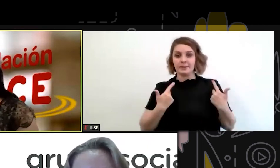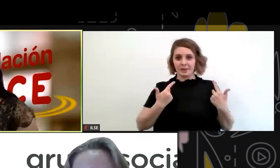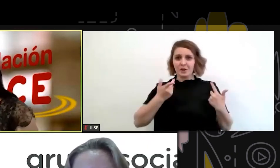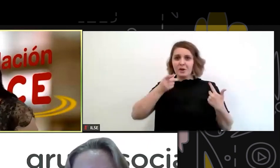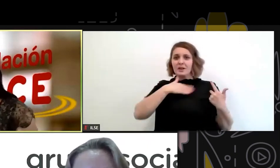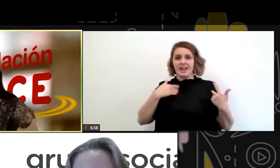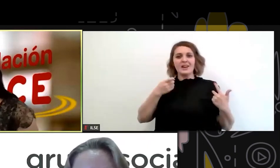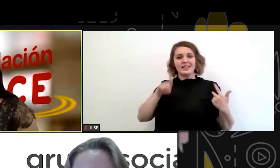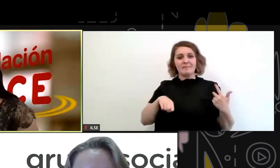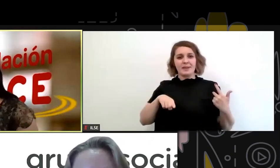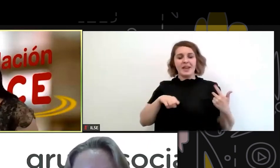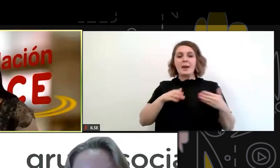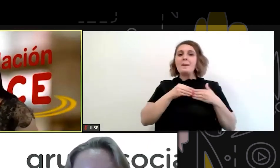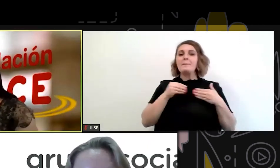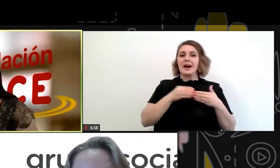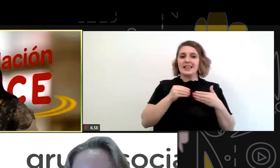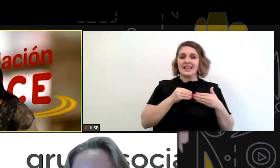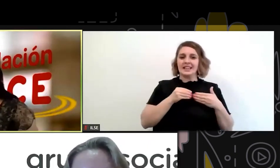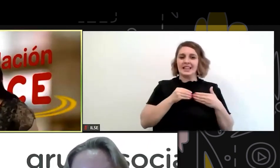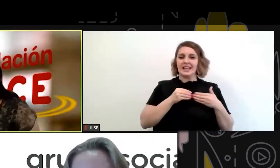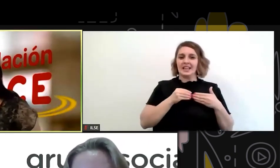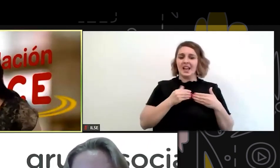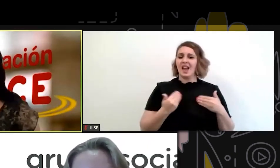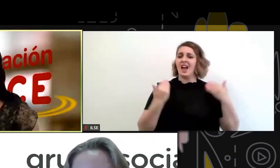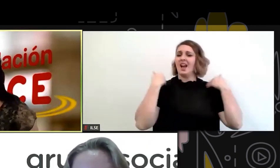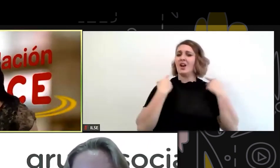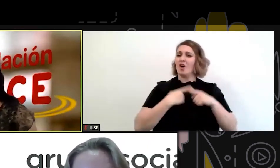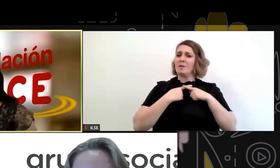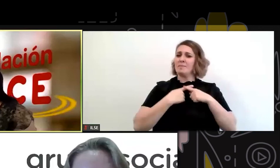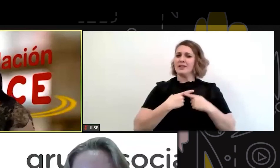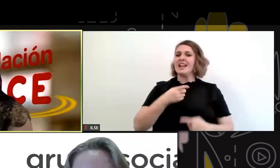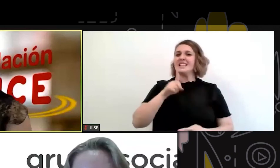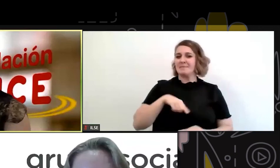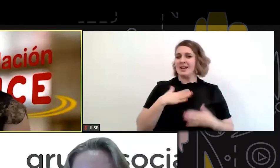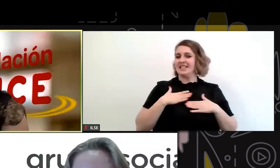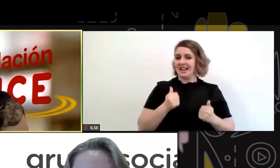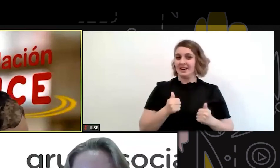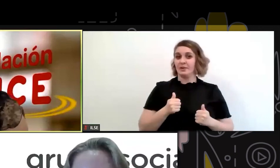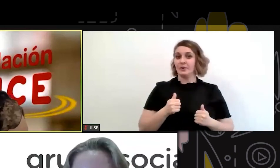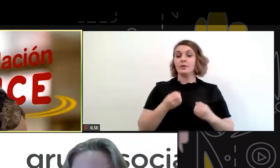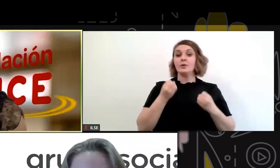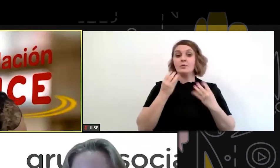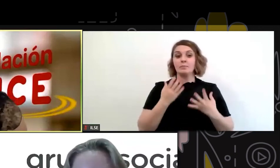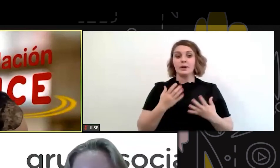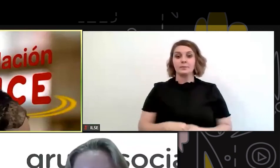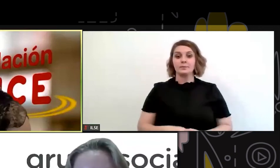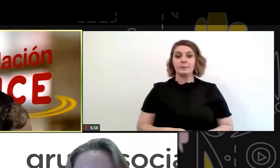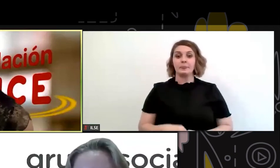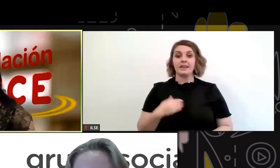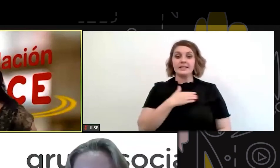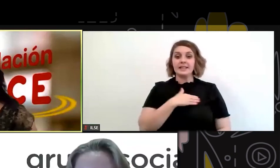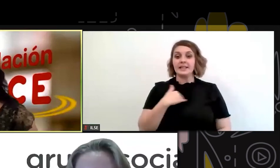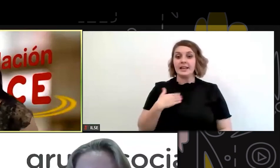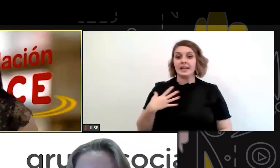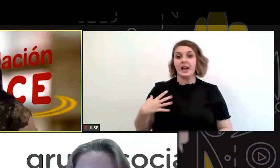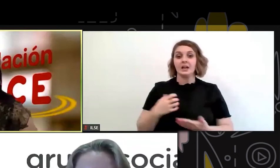ser pacientes que seamos corresponsables de nuestra salud. Pues si queréis nos vamos incorporando todos,